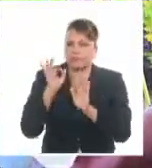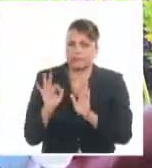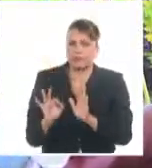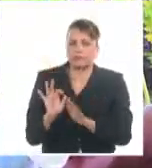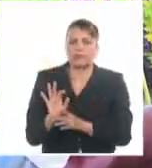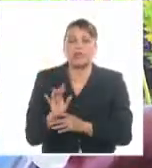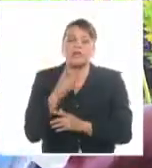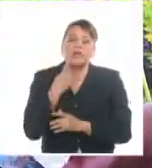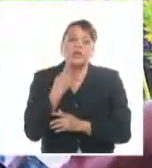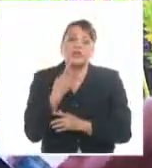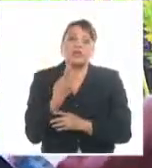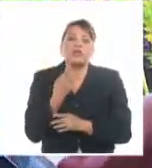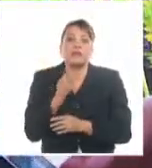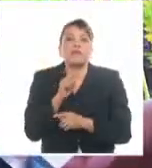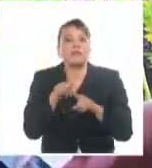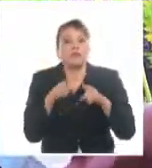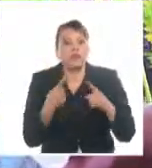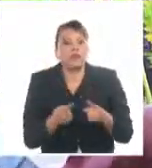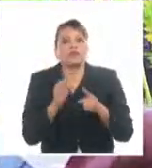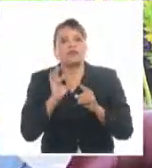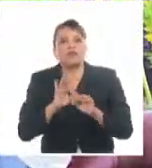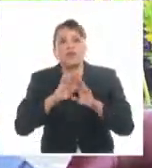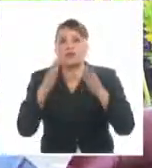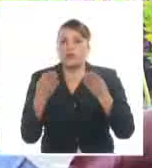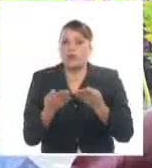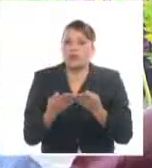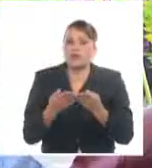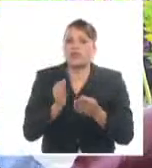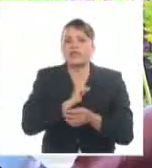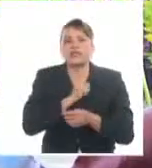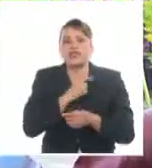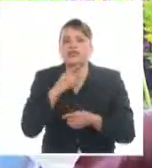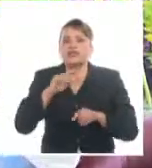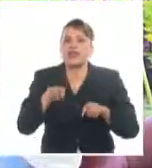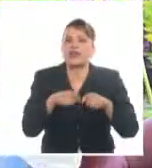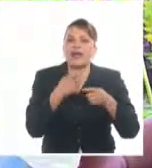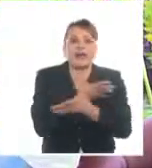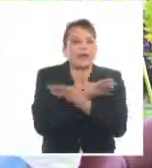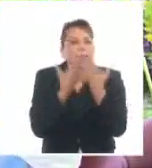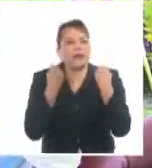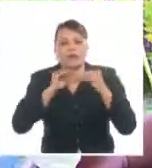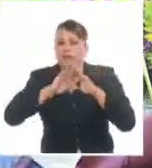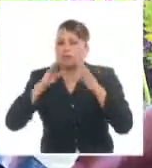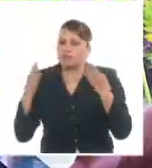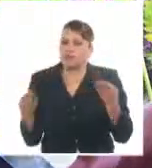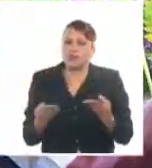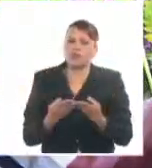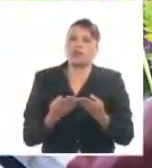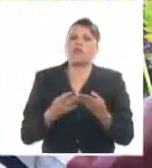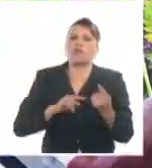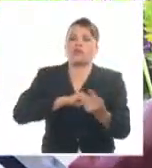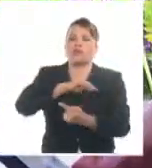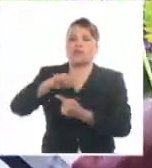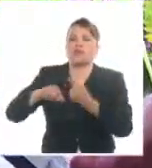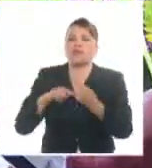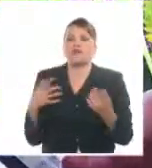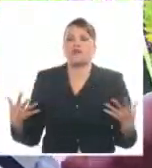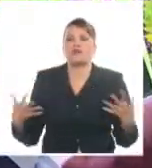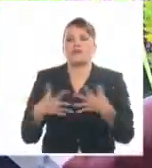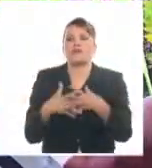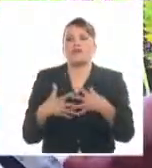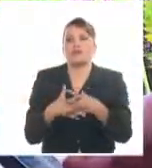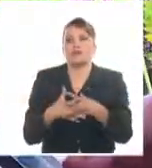en torno a él eso fue lo que pasó. Quisieron herir todo lo que alrededor de él conformaba unidad y